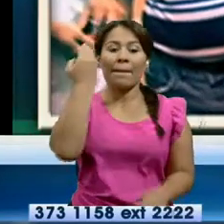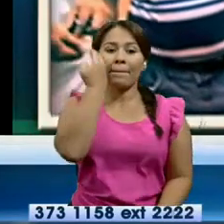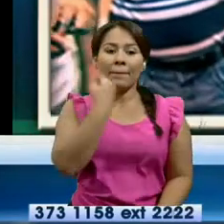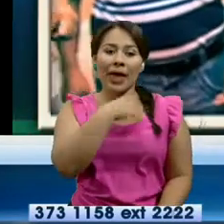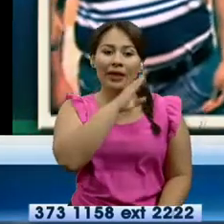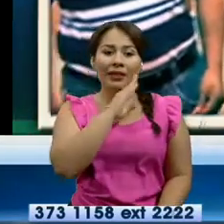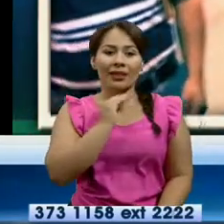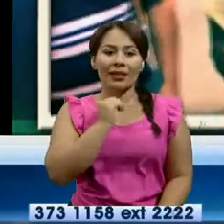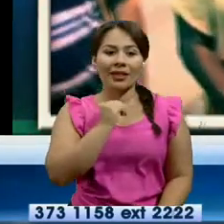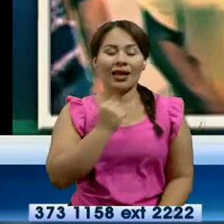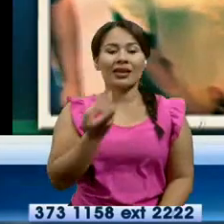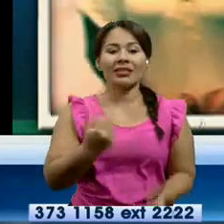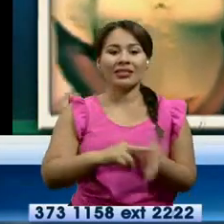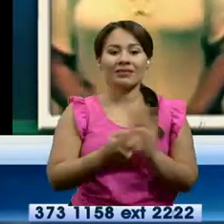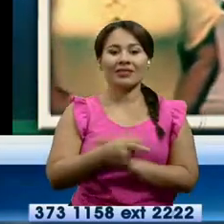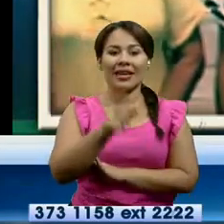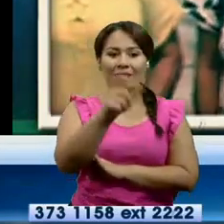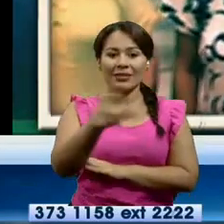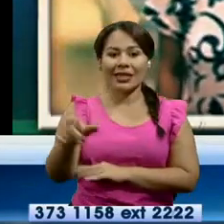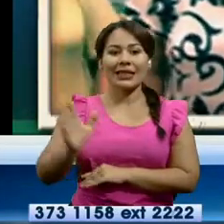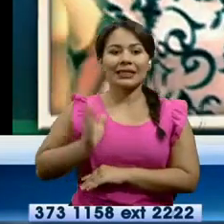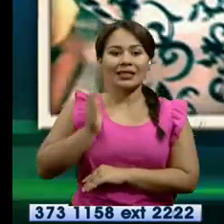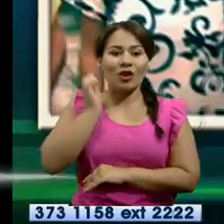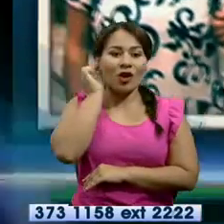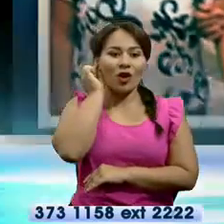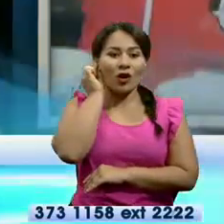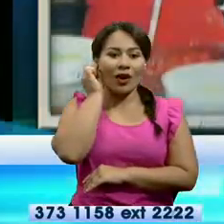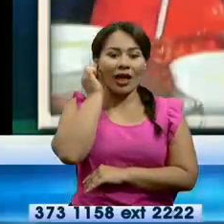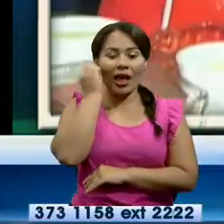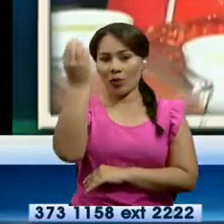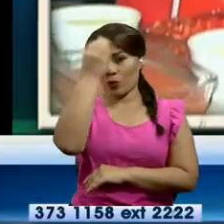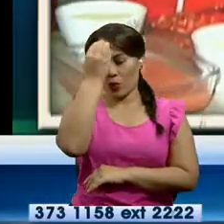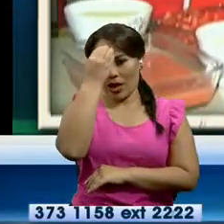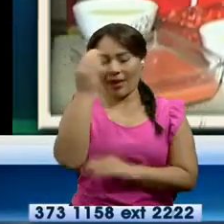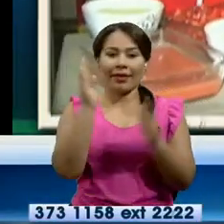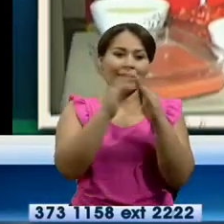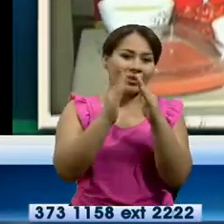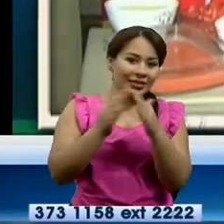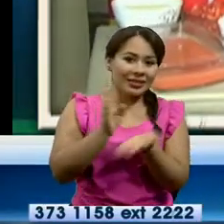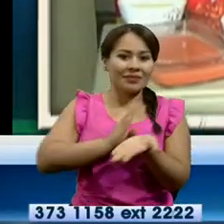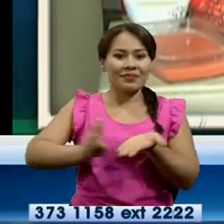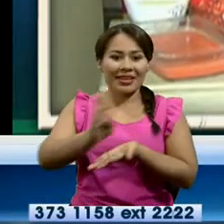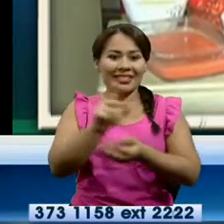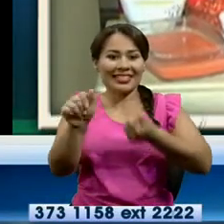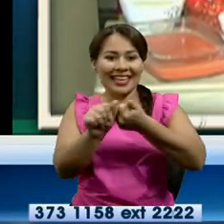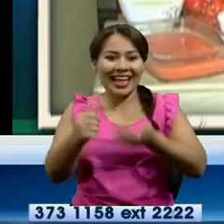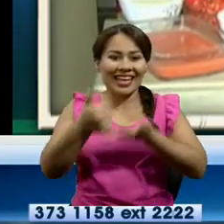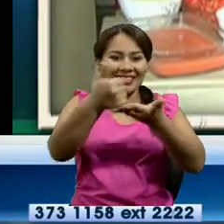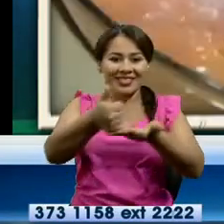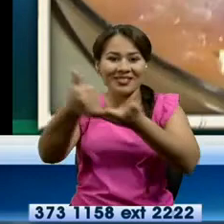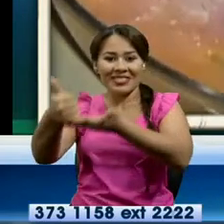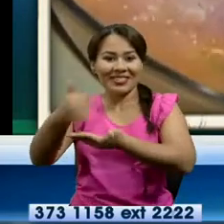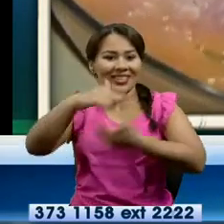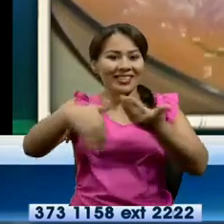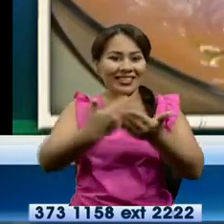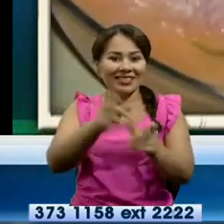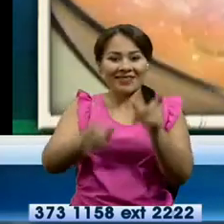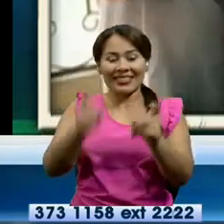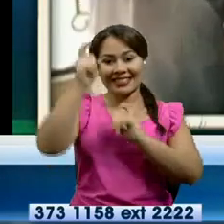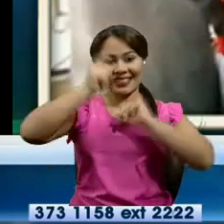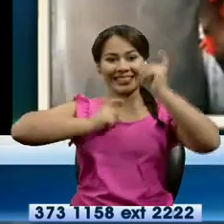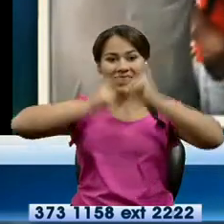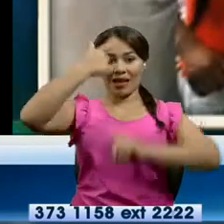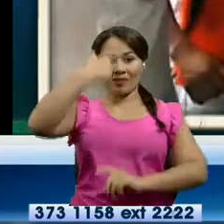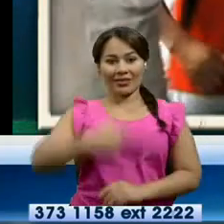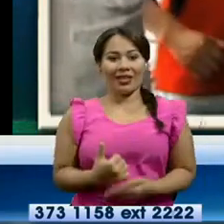coger y calificar a alguna señora, alguna dama del barrio, del sector, que ayuda a todo el mundo. Entonces es una persona